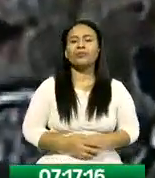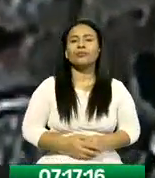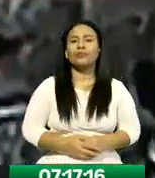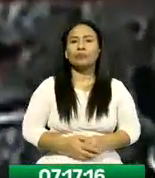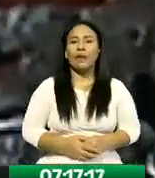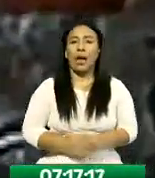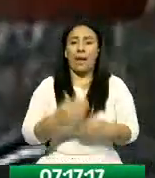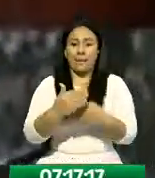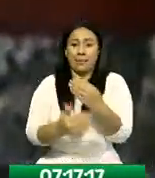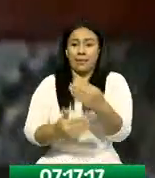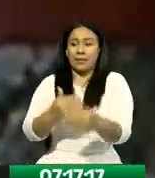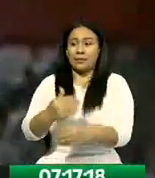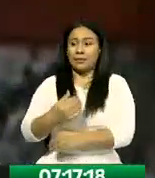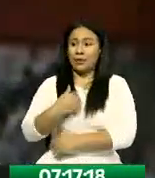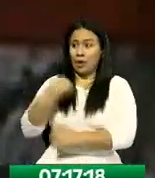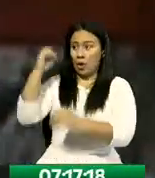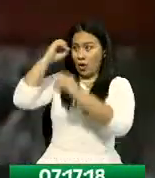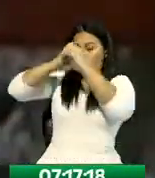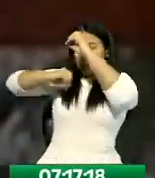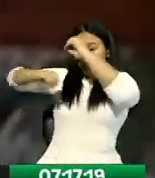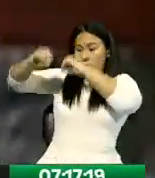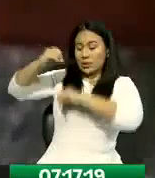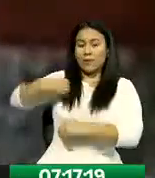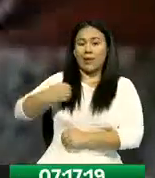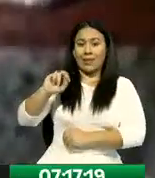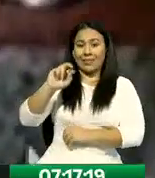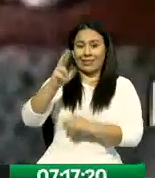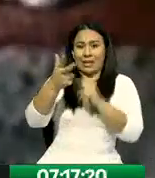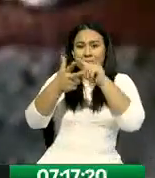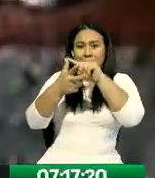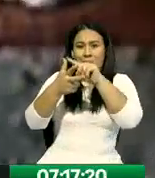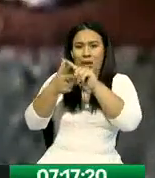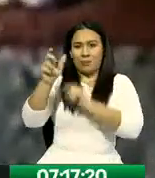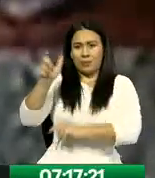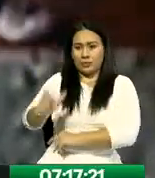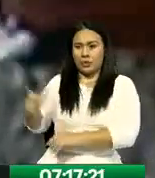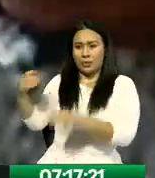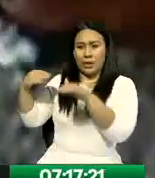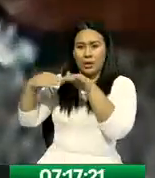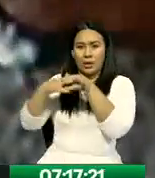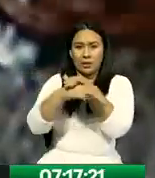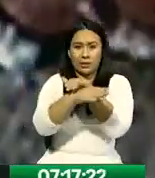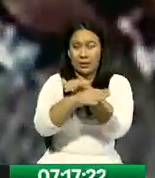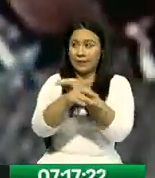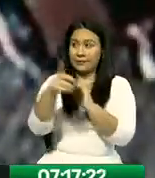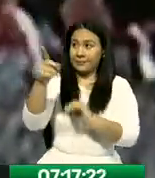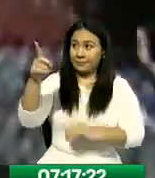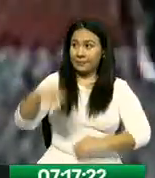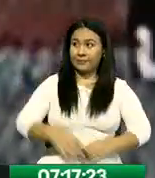algunos segundos, se observa el ingreso de un tercer sospechoso.